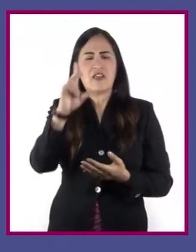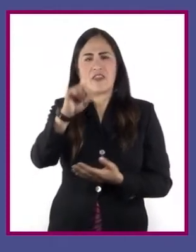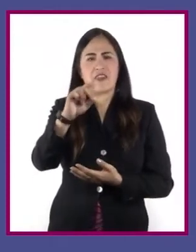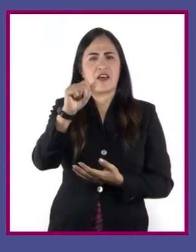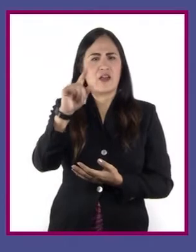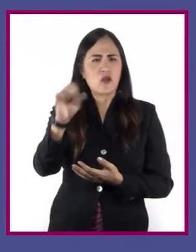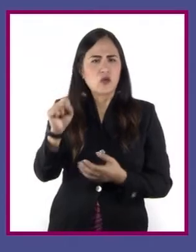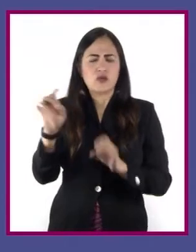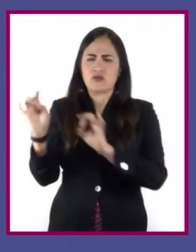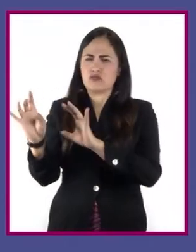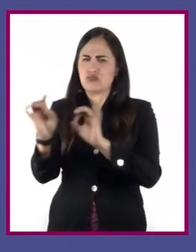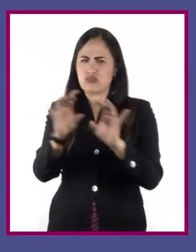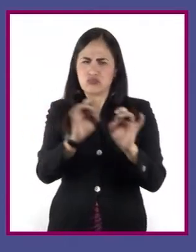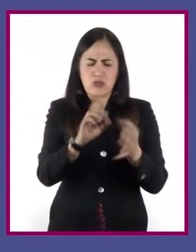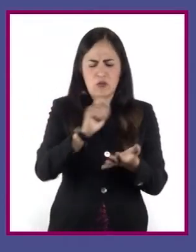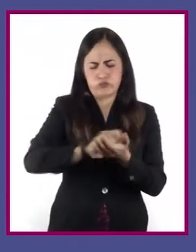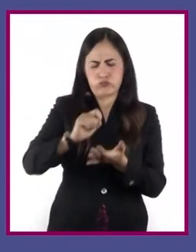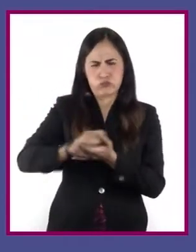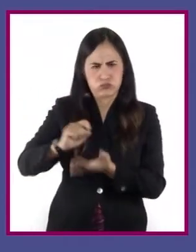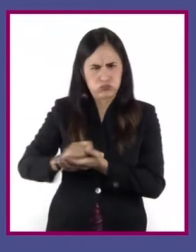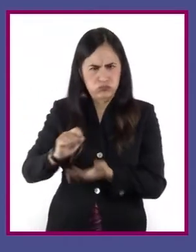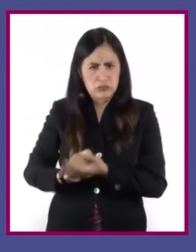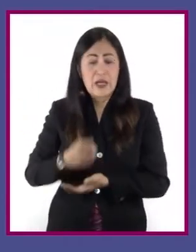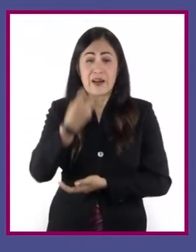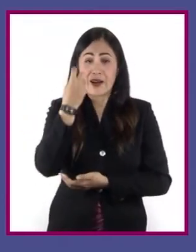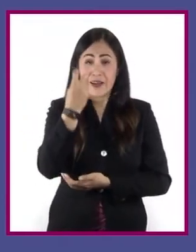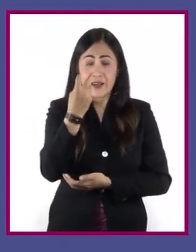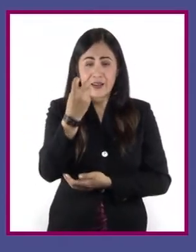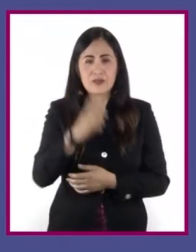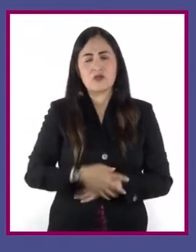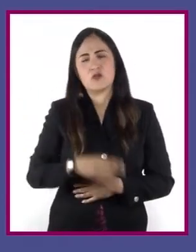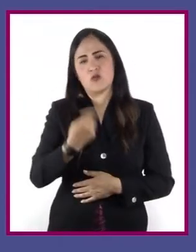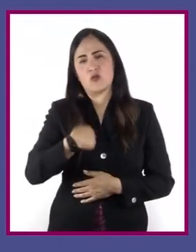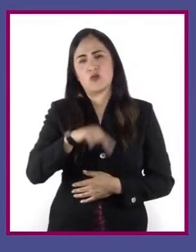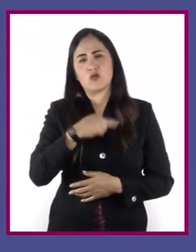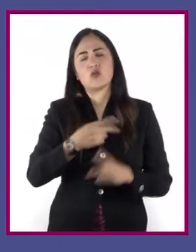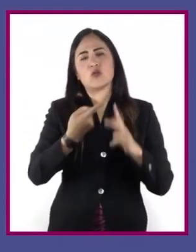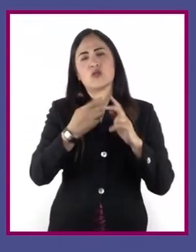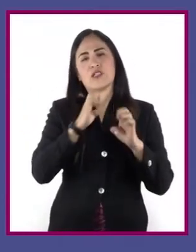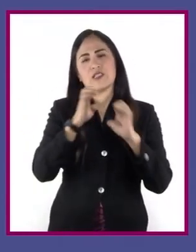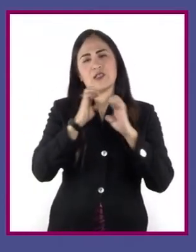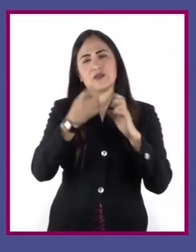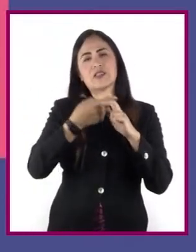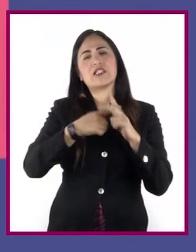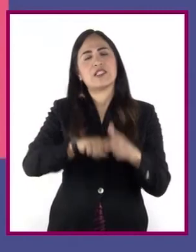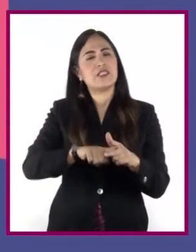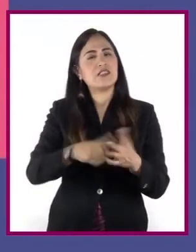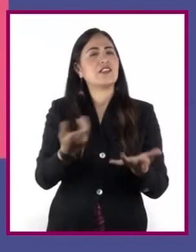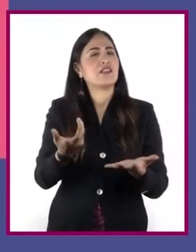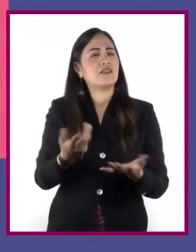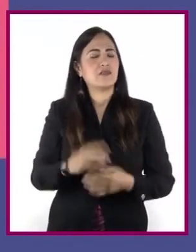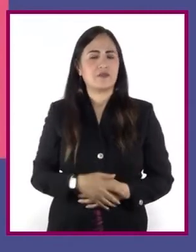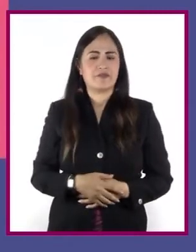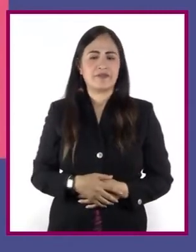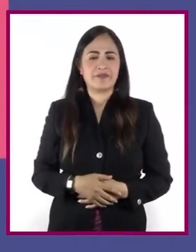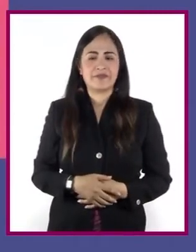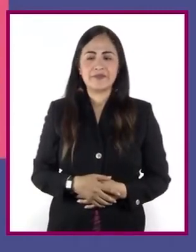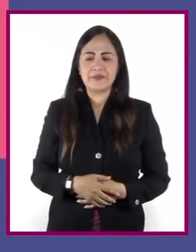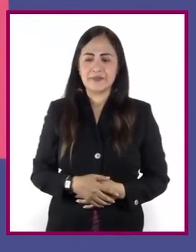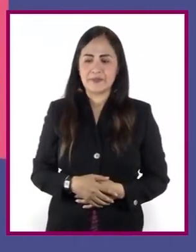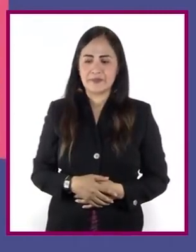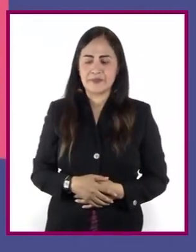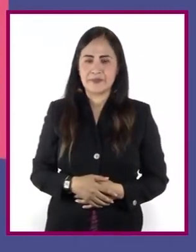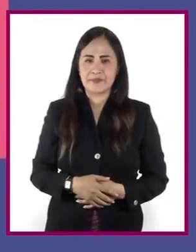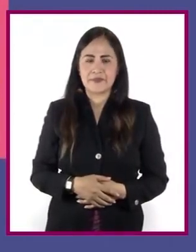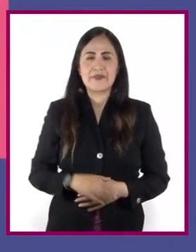datos y circunstancias con las cuales podríamos iniciar nuestra entrevista? Primero, quiero recuperar que